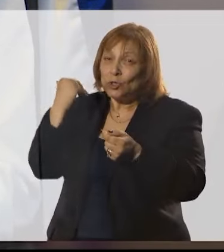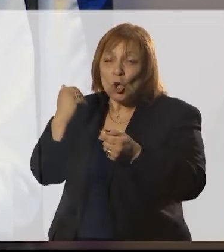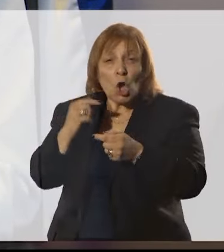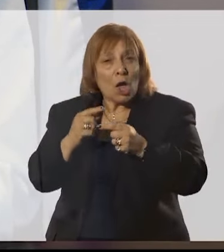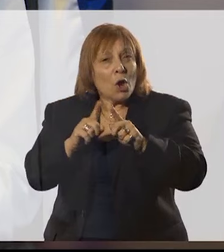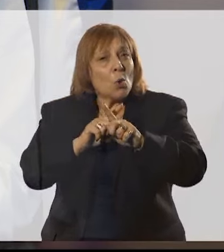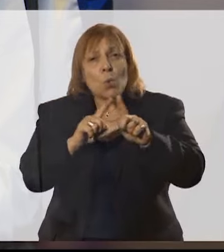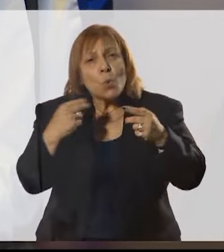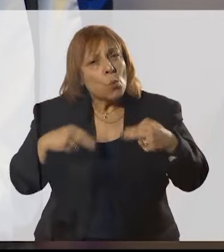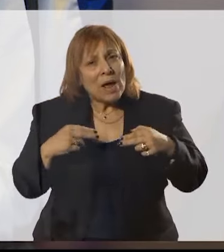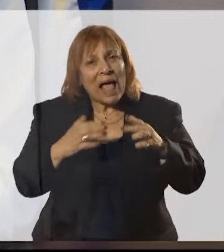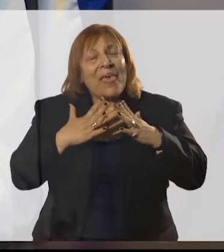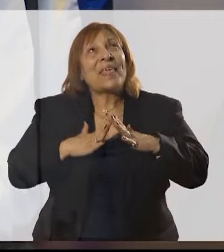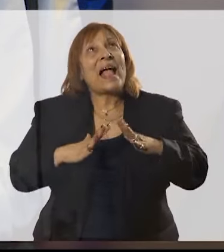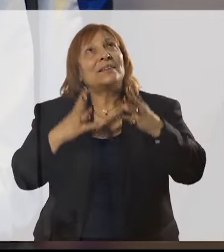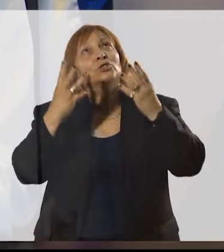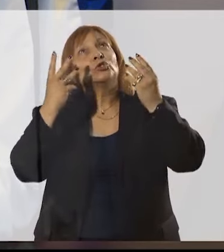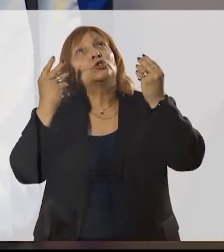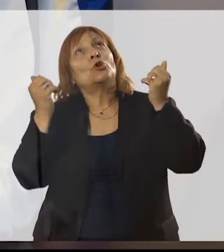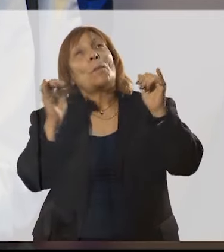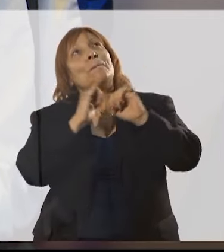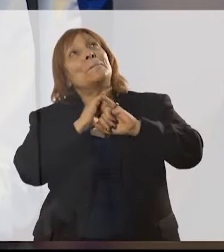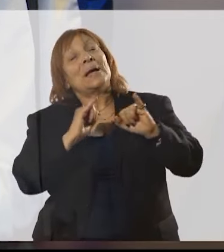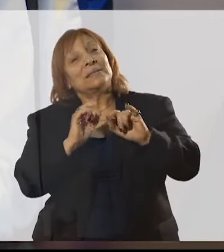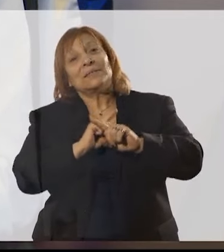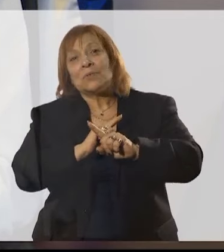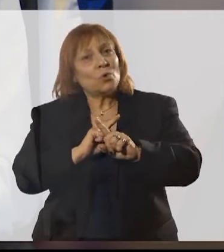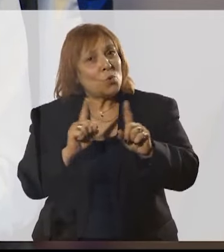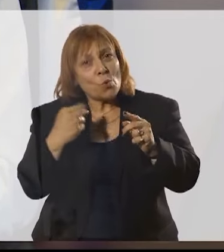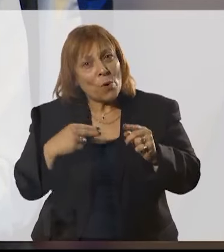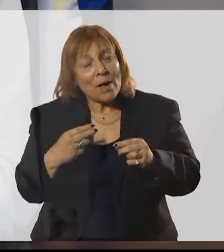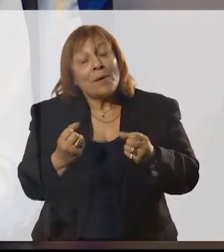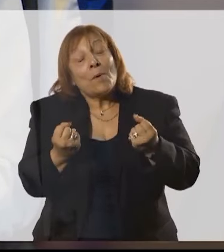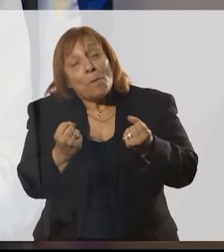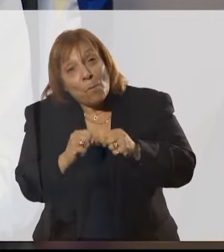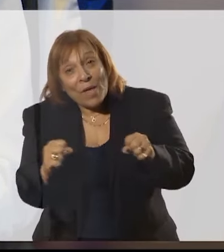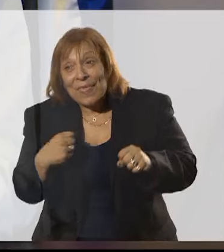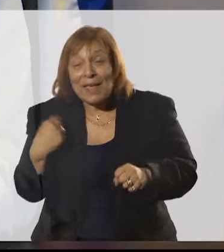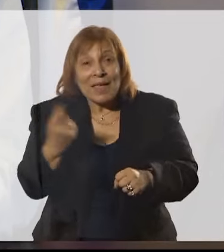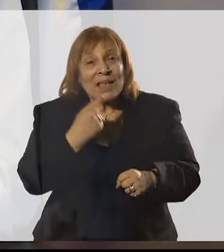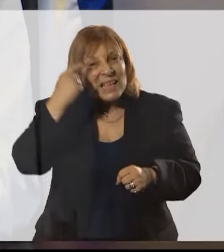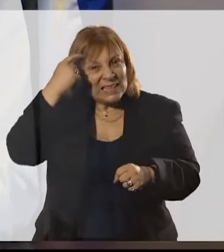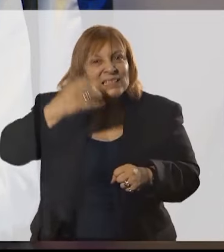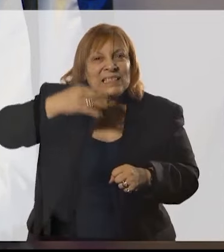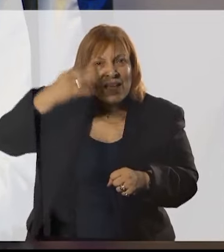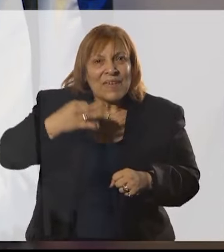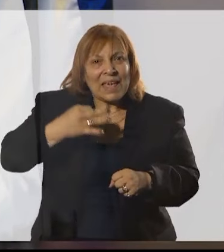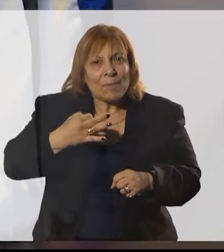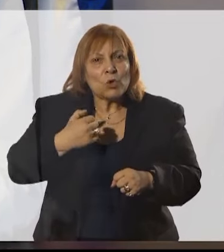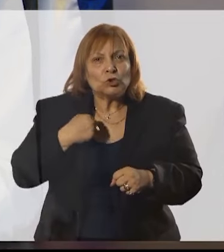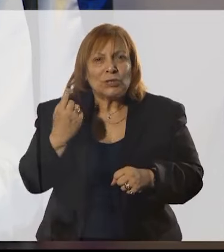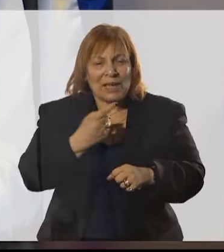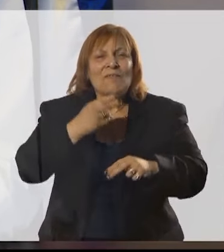porque el pasado nunca descansa en paz Tal vez porque somos los únicos seres vivos